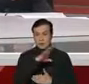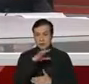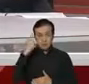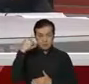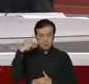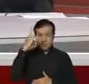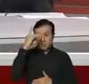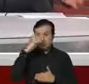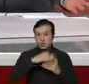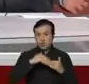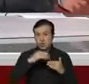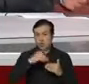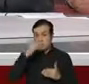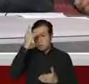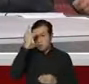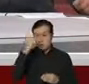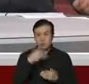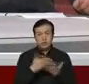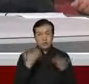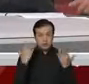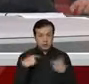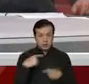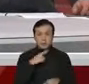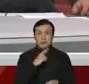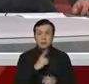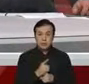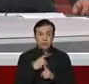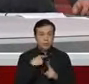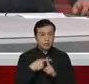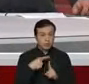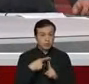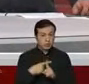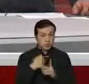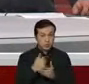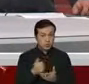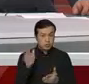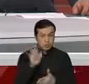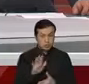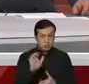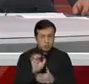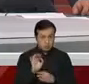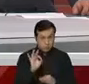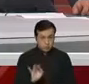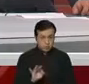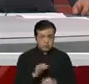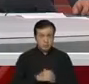en deuda. ¿Esta fue entonces una decisión positiva en beneficio del país?